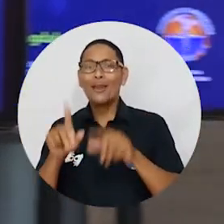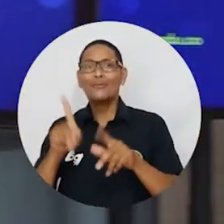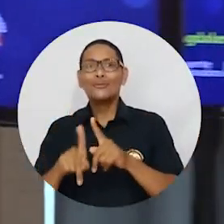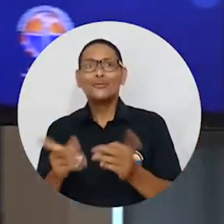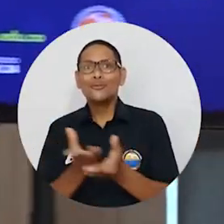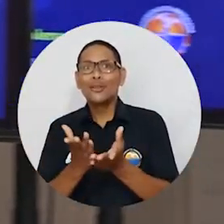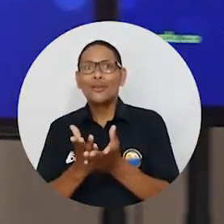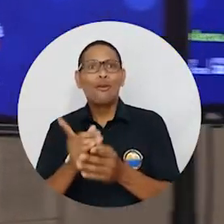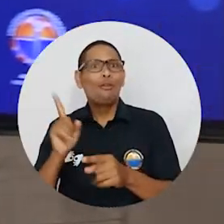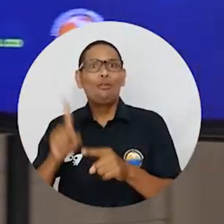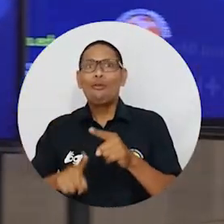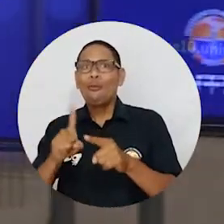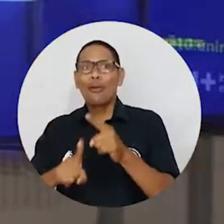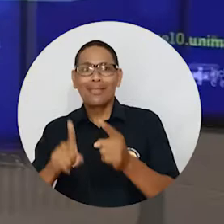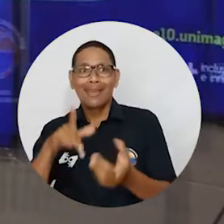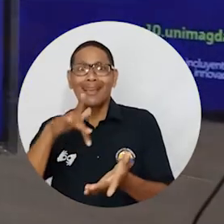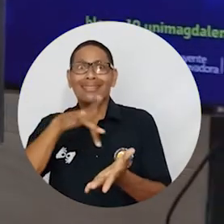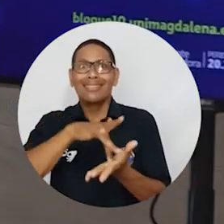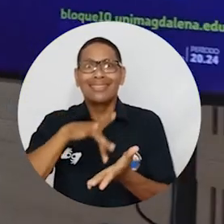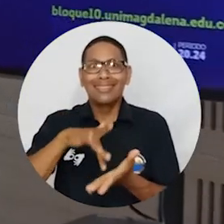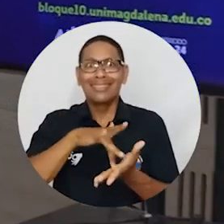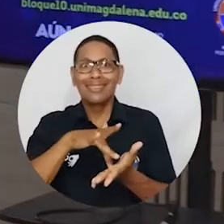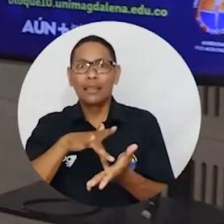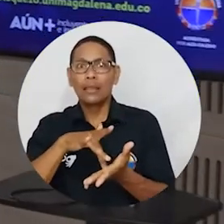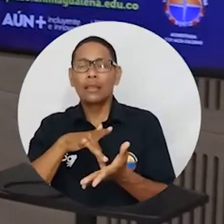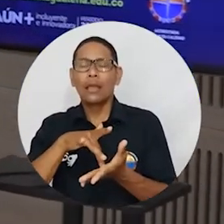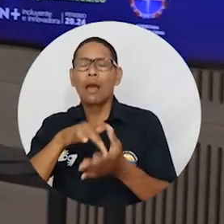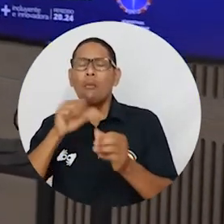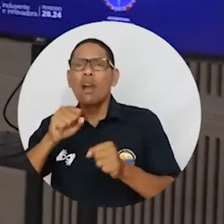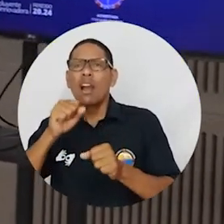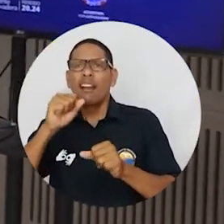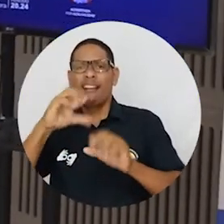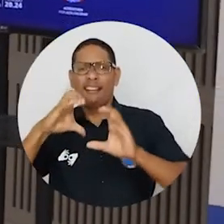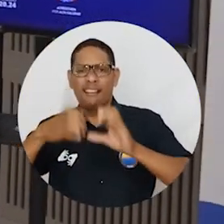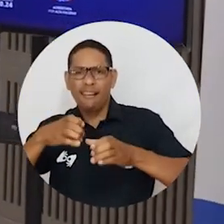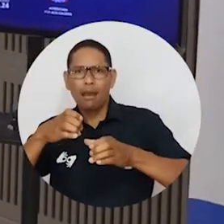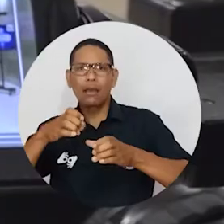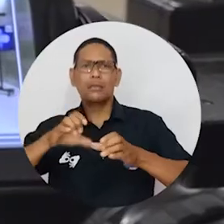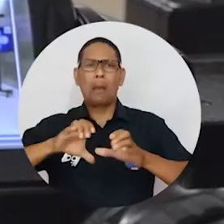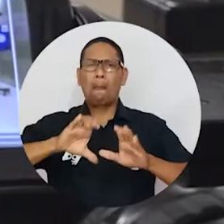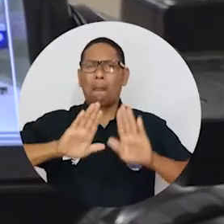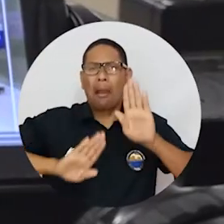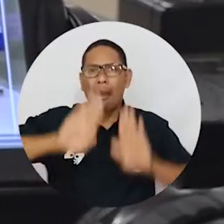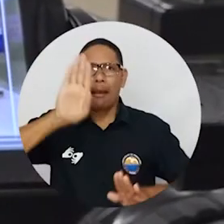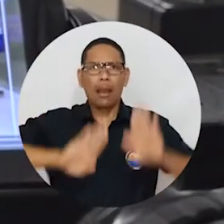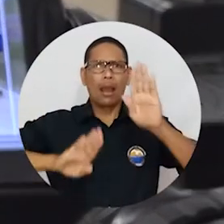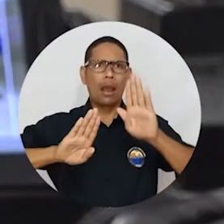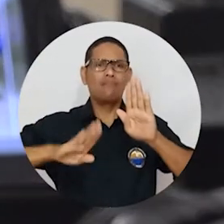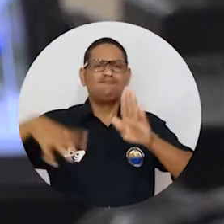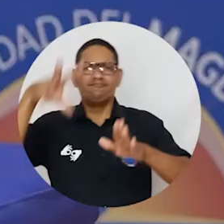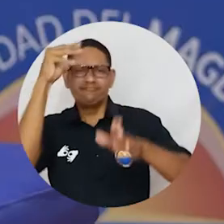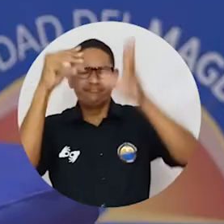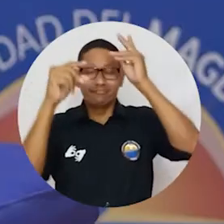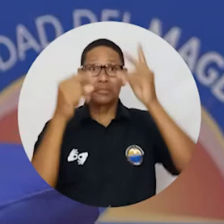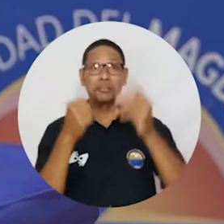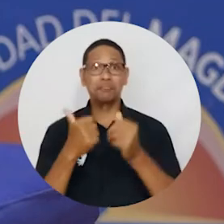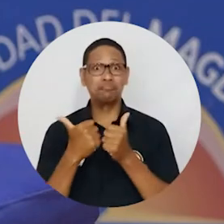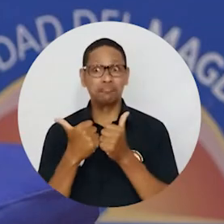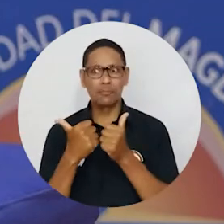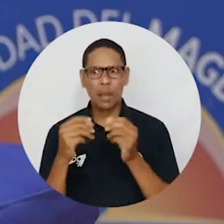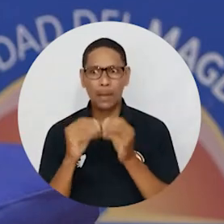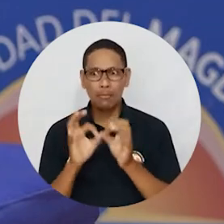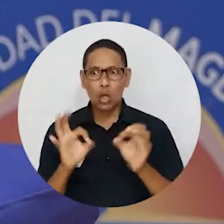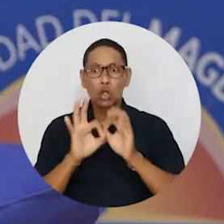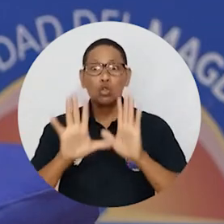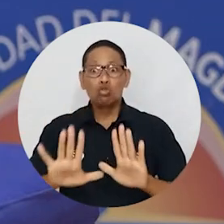estudiantes que no se encuentran con nosotros, poder llegar, dar las clases, participar junto con ellos, y